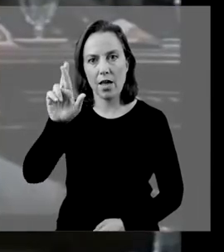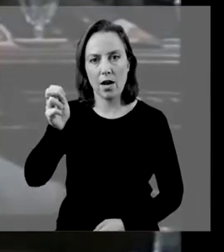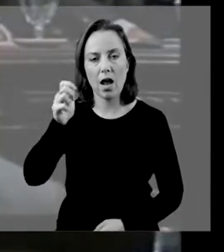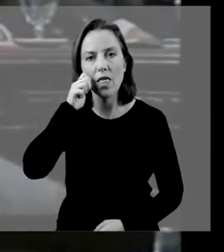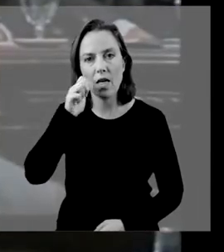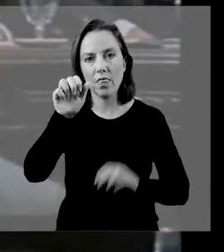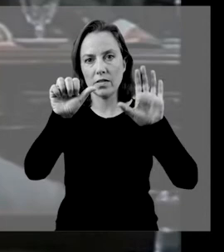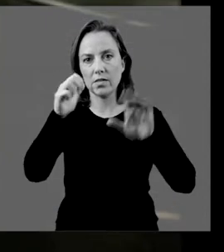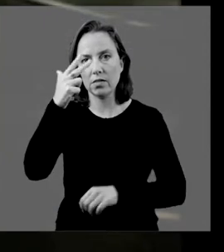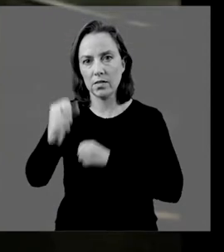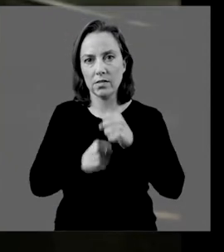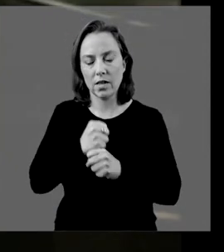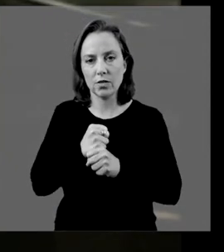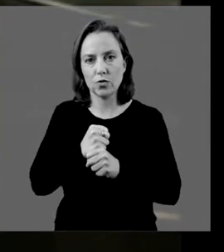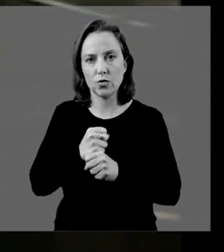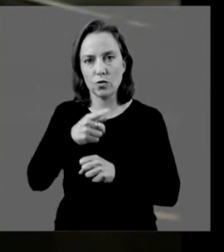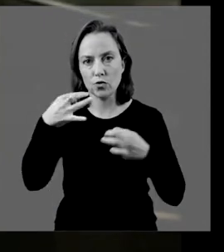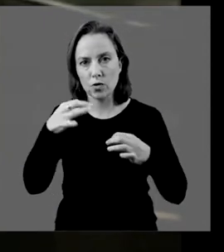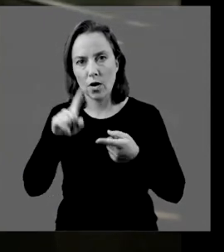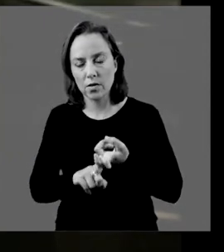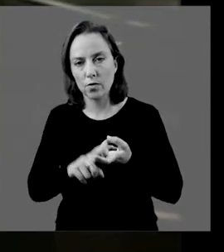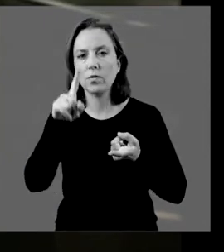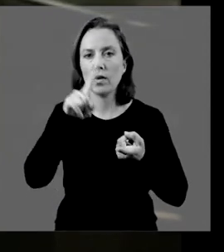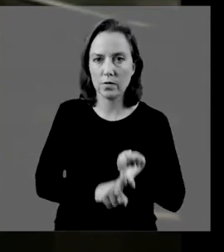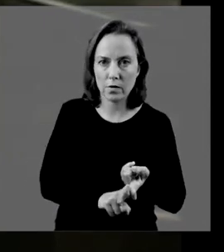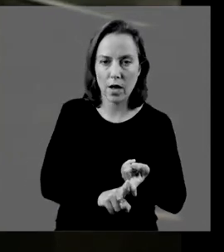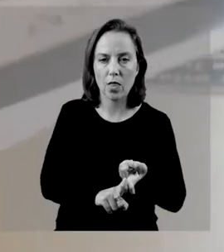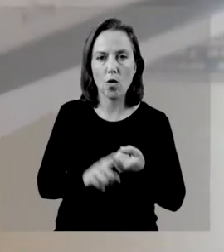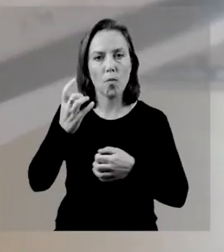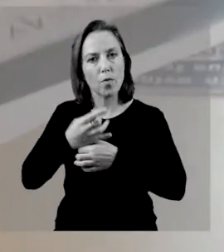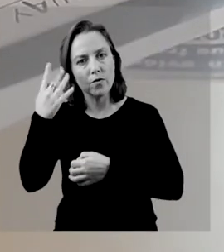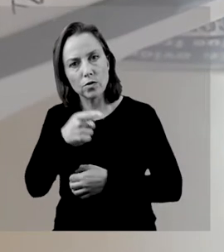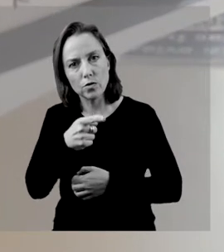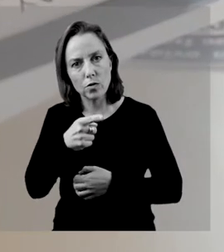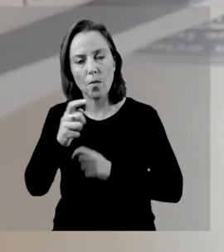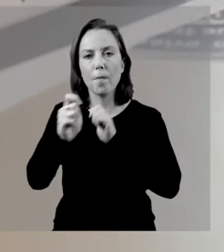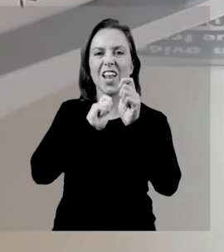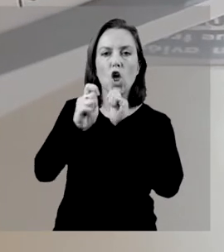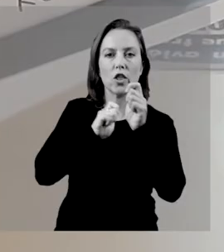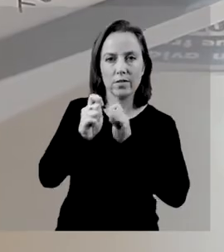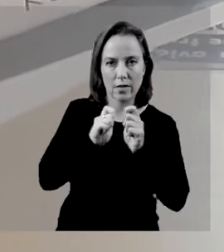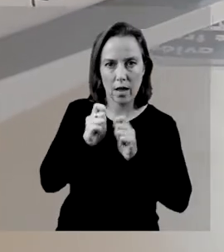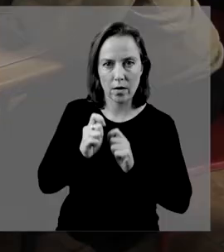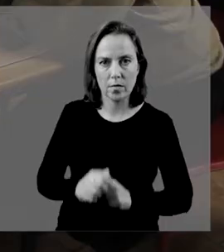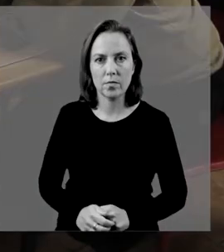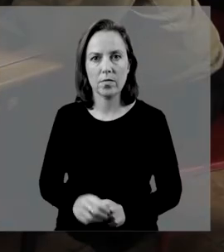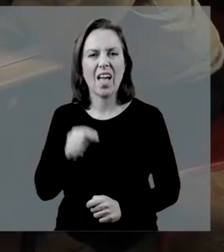estado civil. Casado. Su profesión o oficio. Periodista. Porque esto es del archivo del